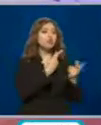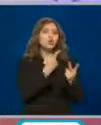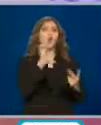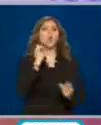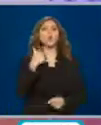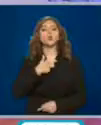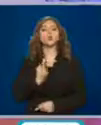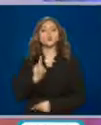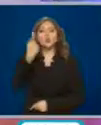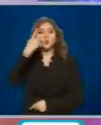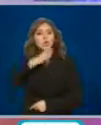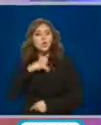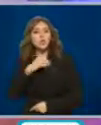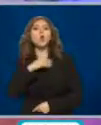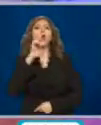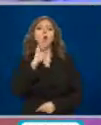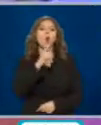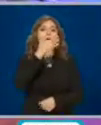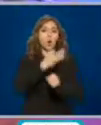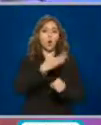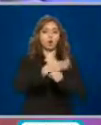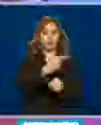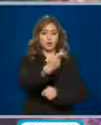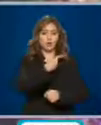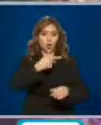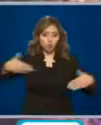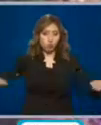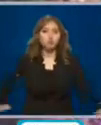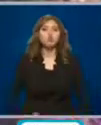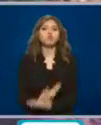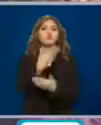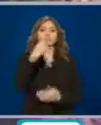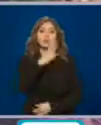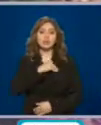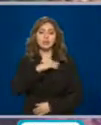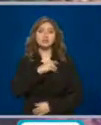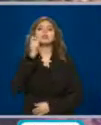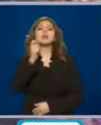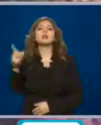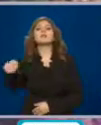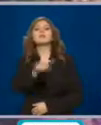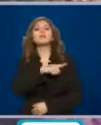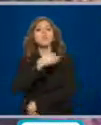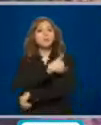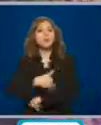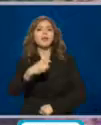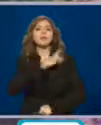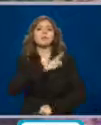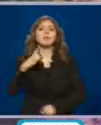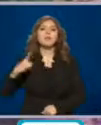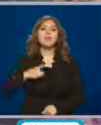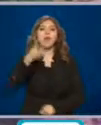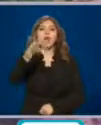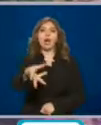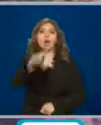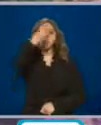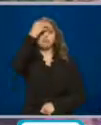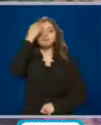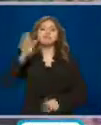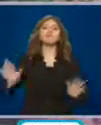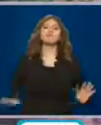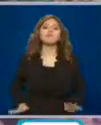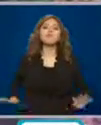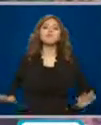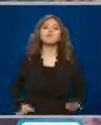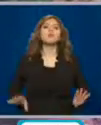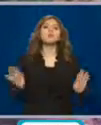y también tenemos hijos en común, pues se tienen que adaptar como de manera más rápida